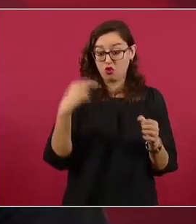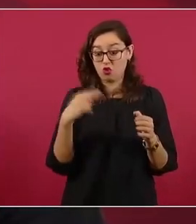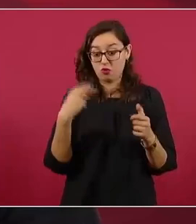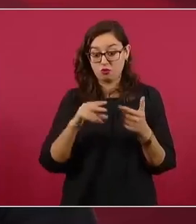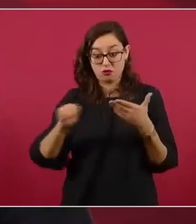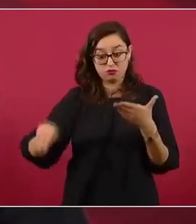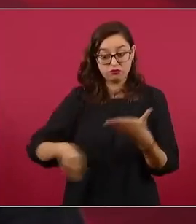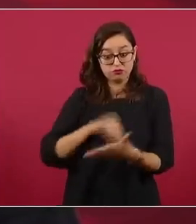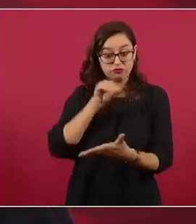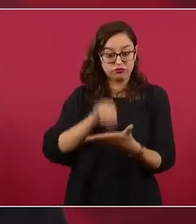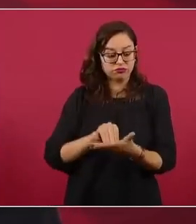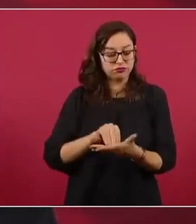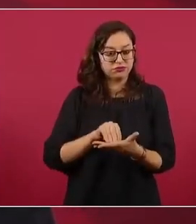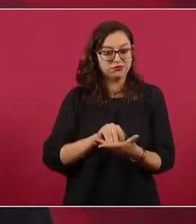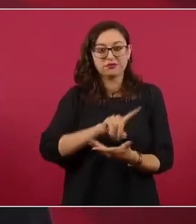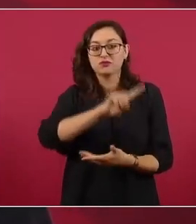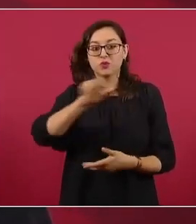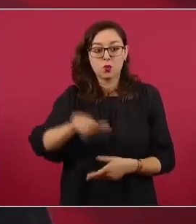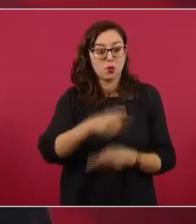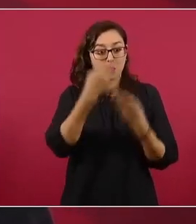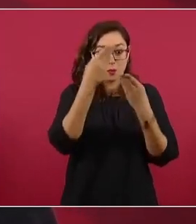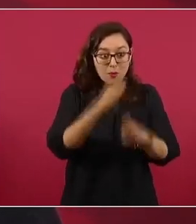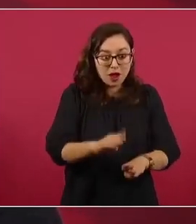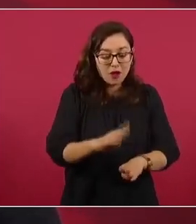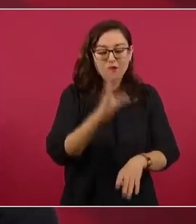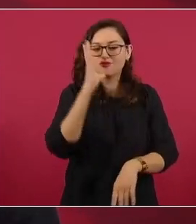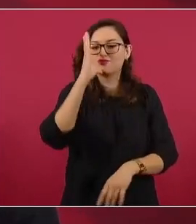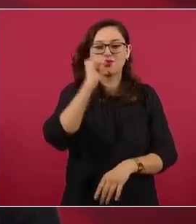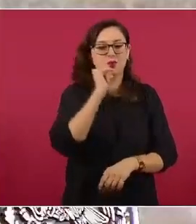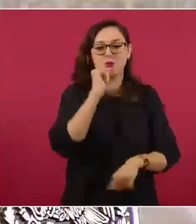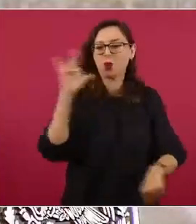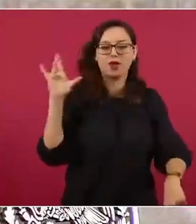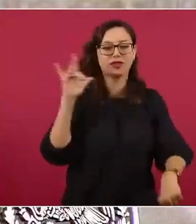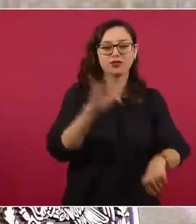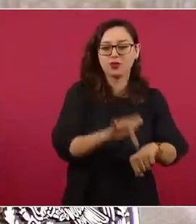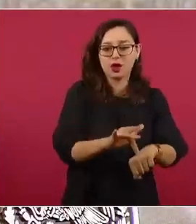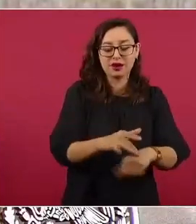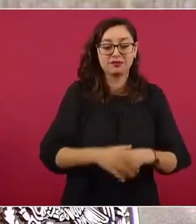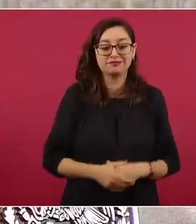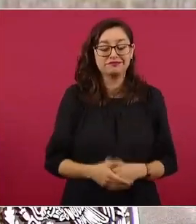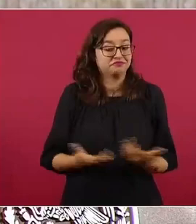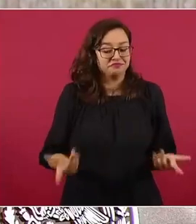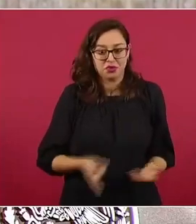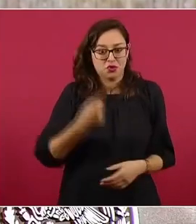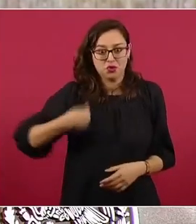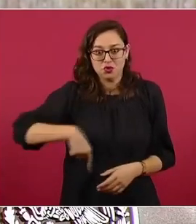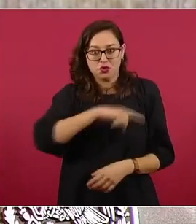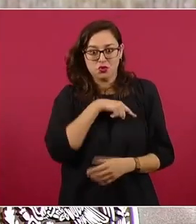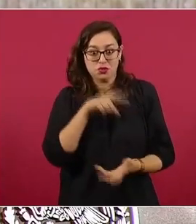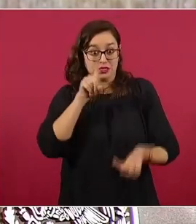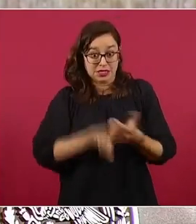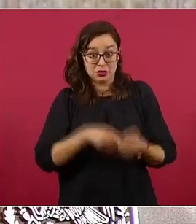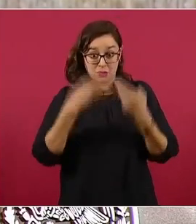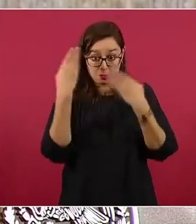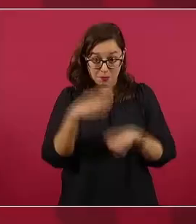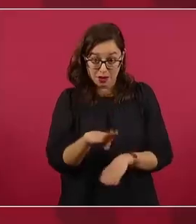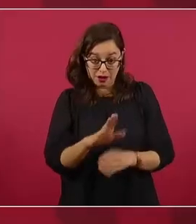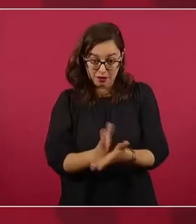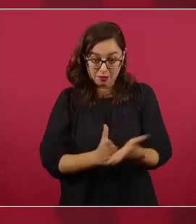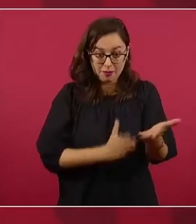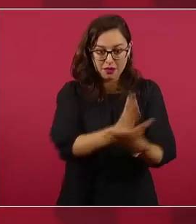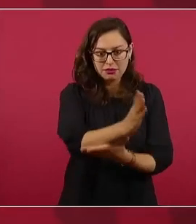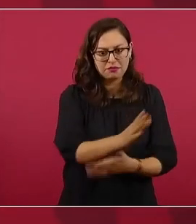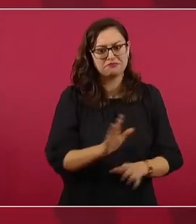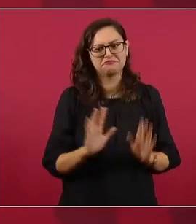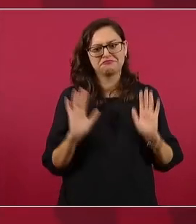Entonces, pero en realidad nosotros no bloqueamos las cuentas. Muchas veces no sabemos cuántas cuentas tiene una persona que